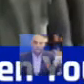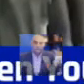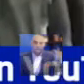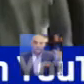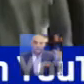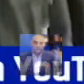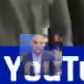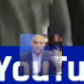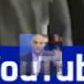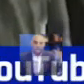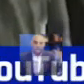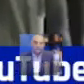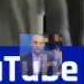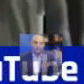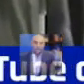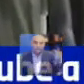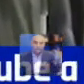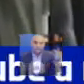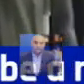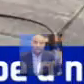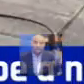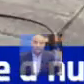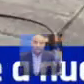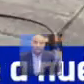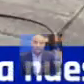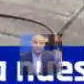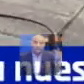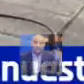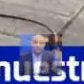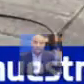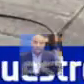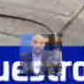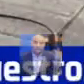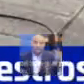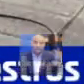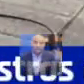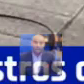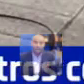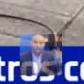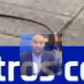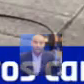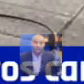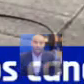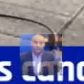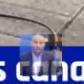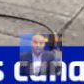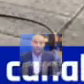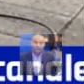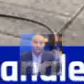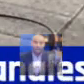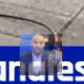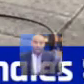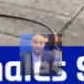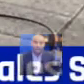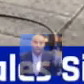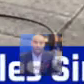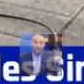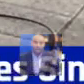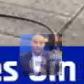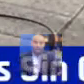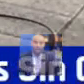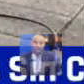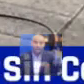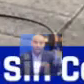a las voces críticas que no estén de acuerdo con esto. Entonces, ese es mi planteamiento, y en todo